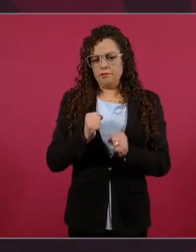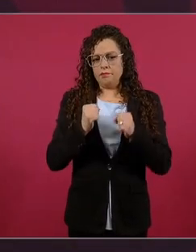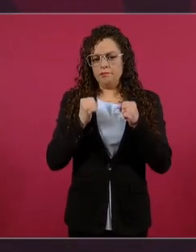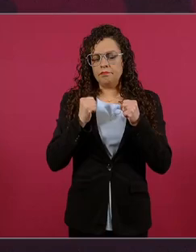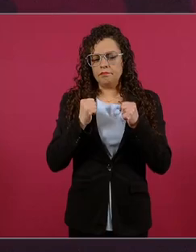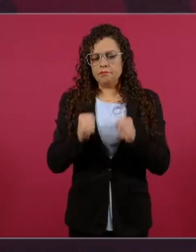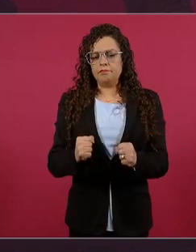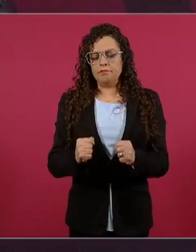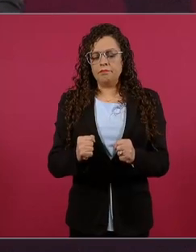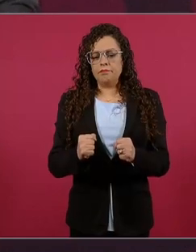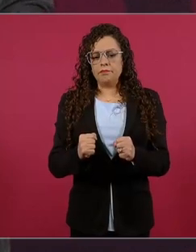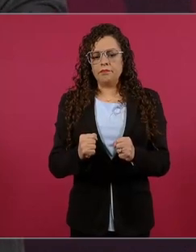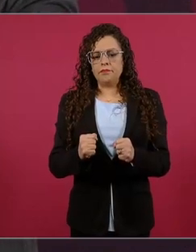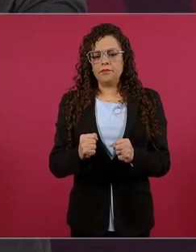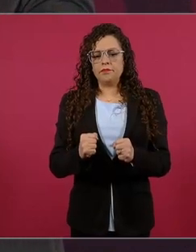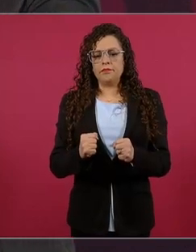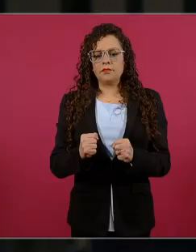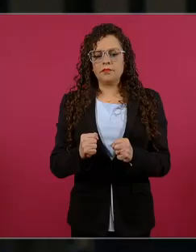está